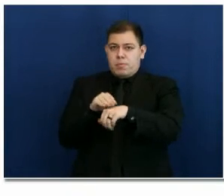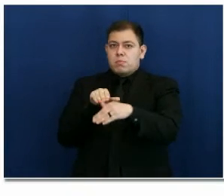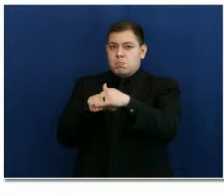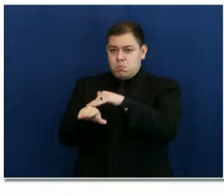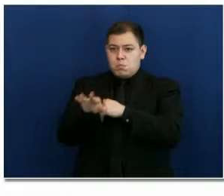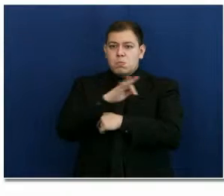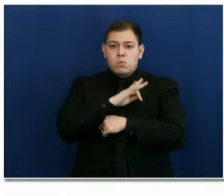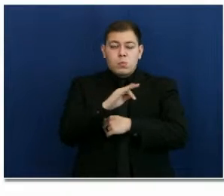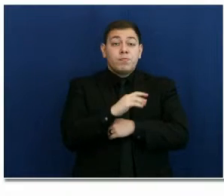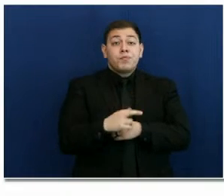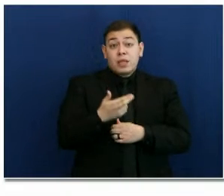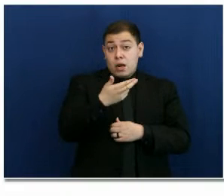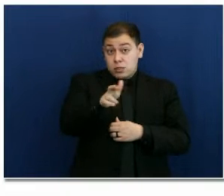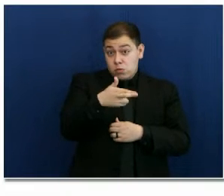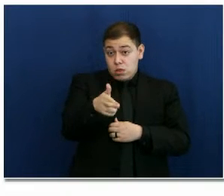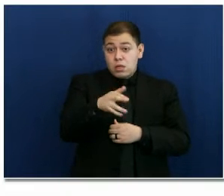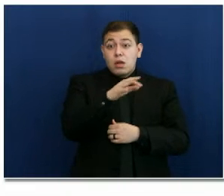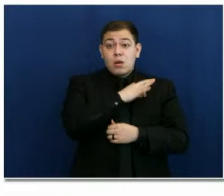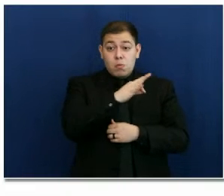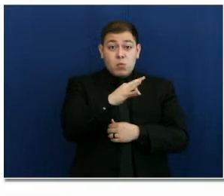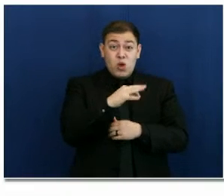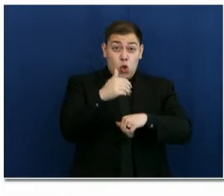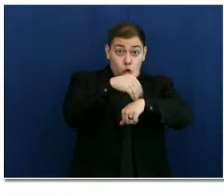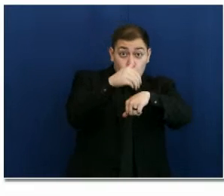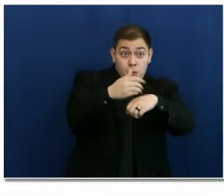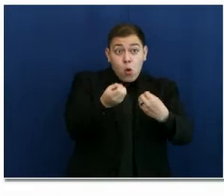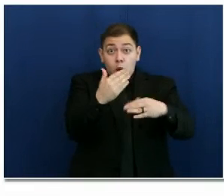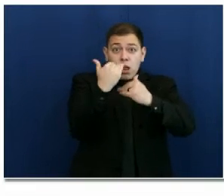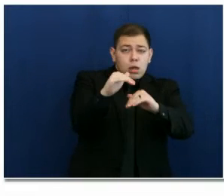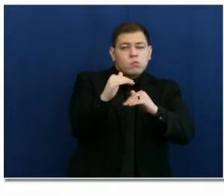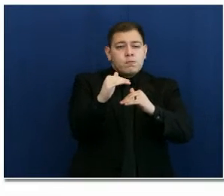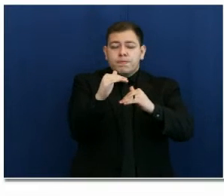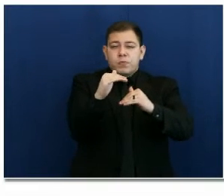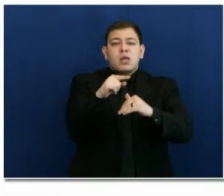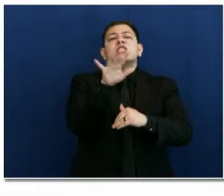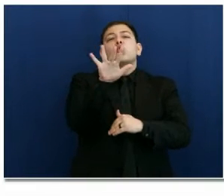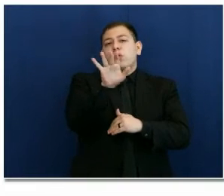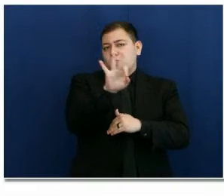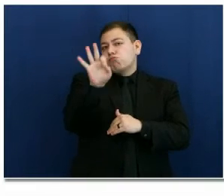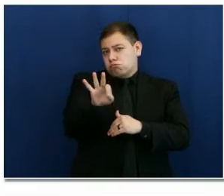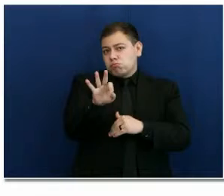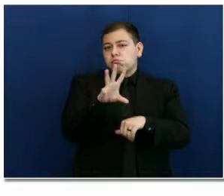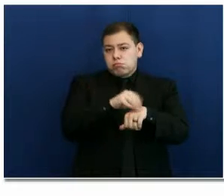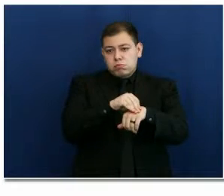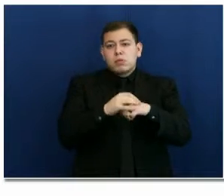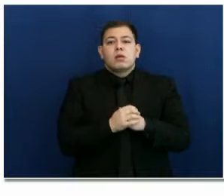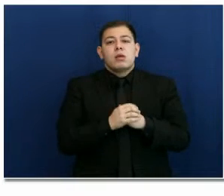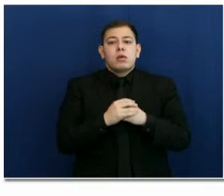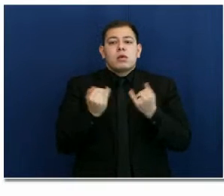Los restaurantes, el 50% ya no tendrían sin número límite, y los centros de